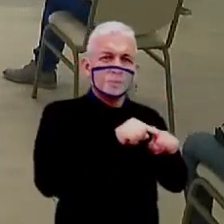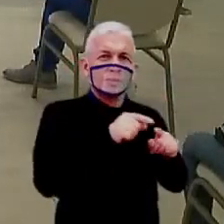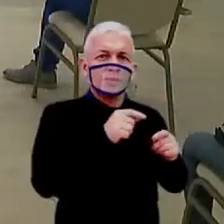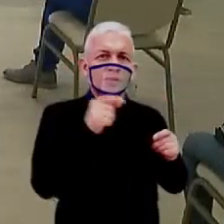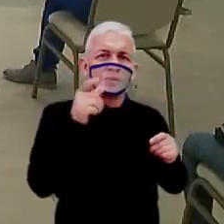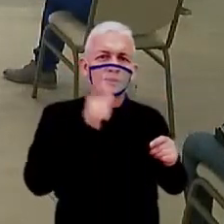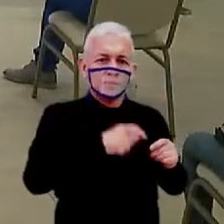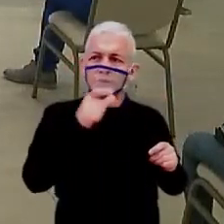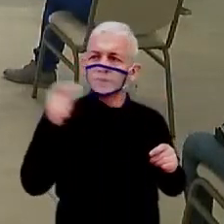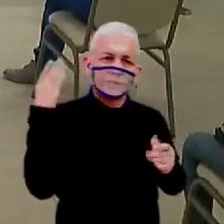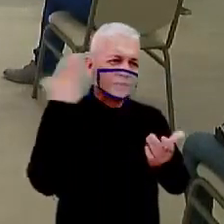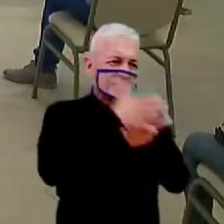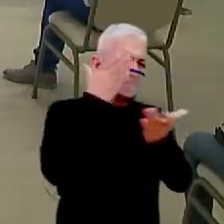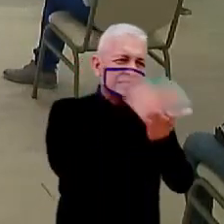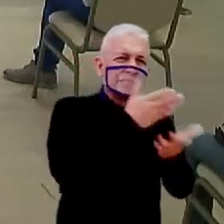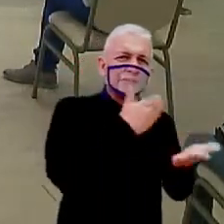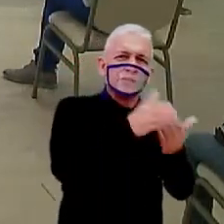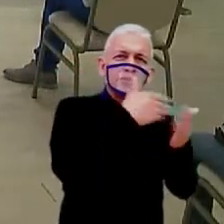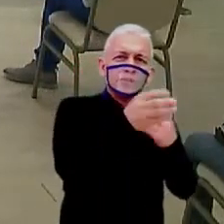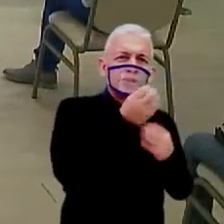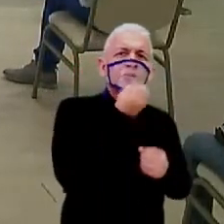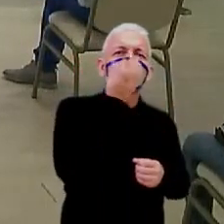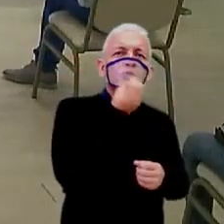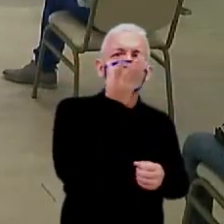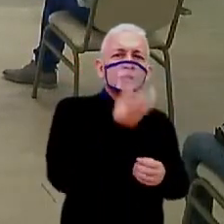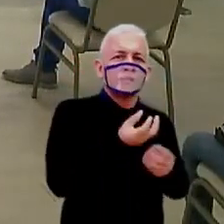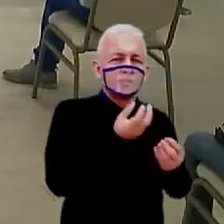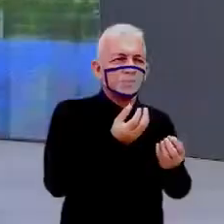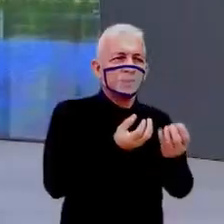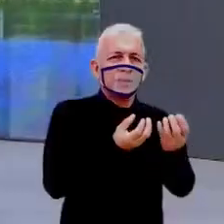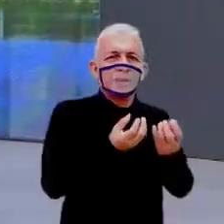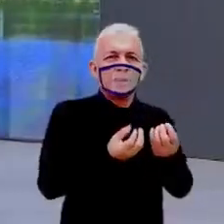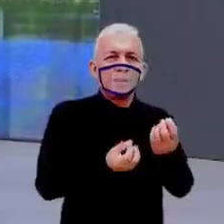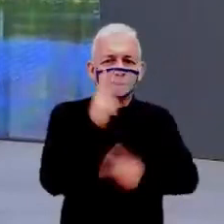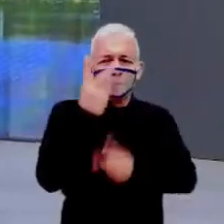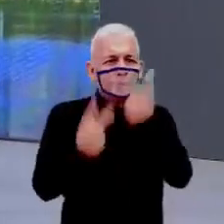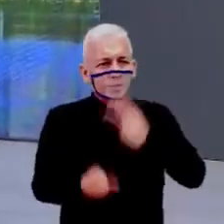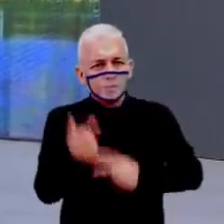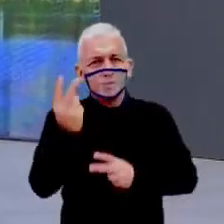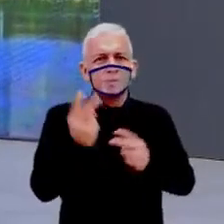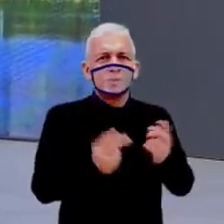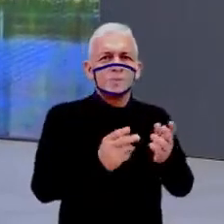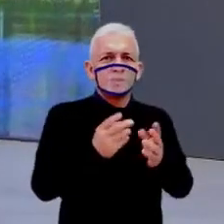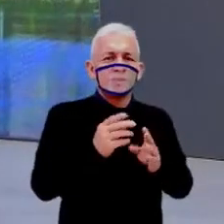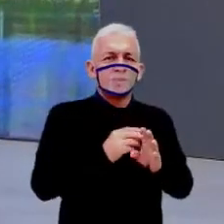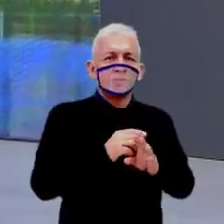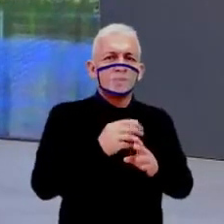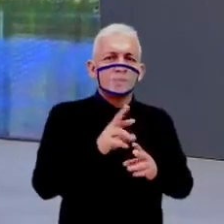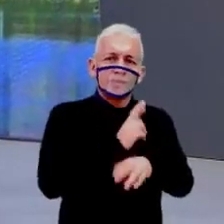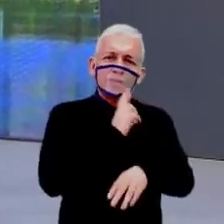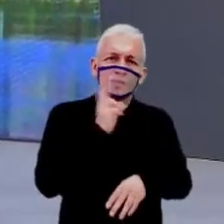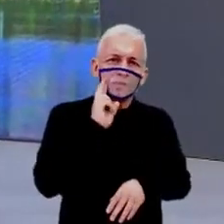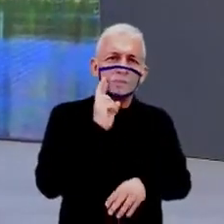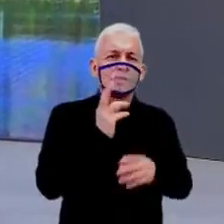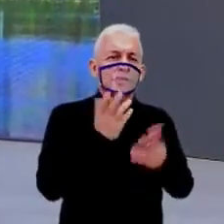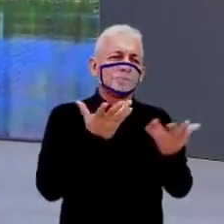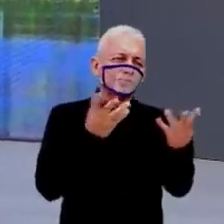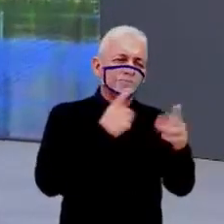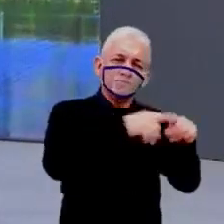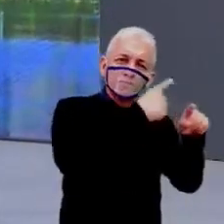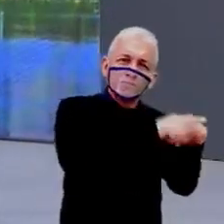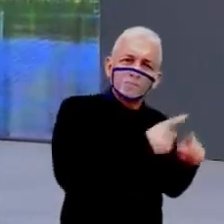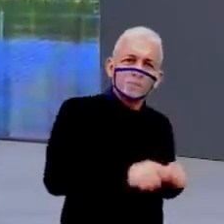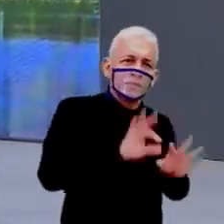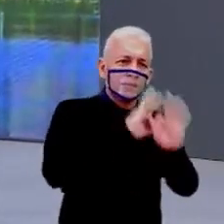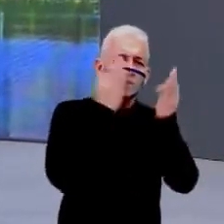surte la gran mayoría de los barranquilleros de frutas y verduras para el sector de restaurantes, para el sector de la Horeca, pero también para